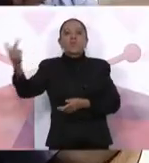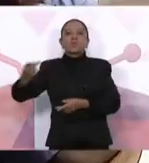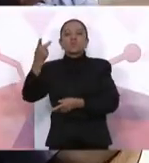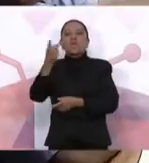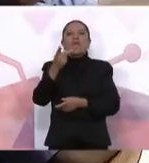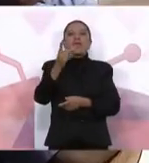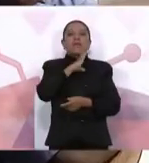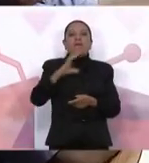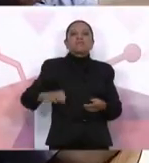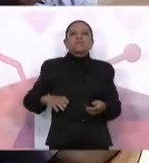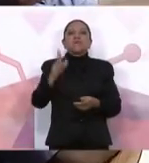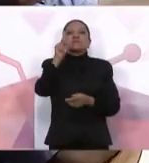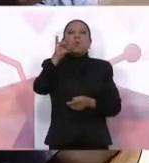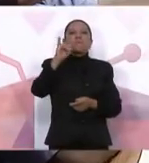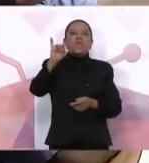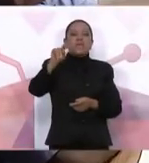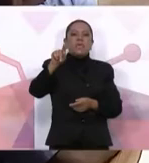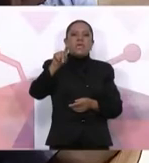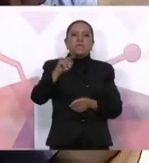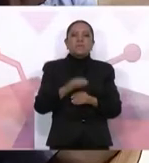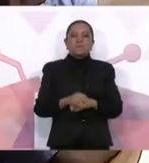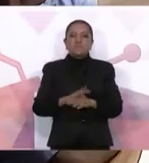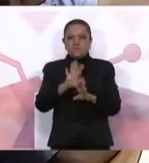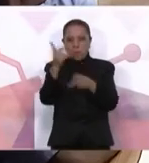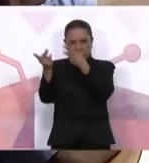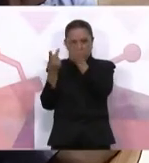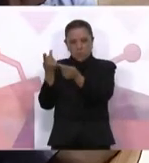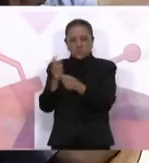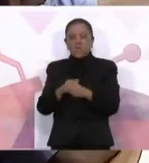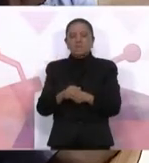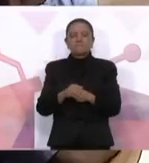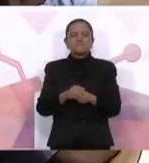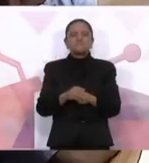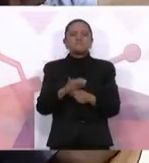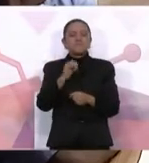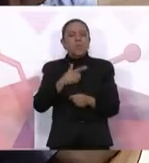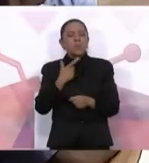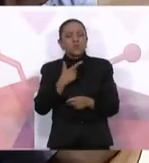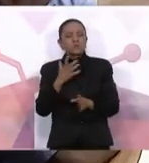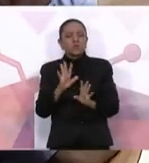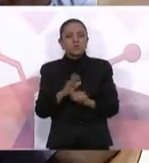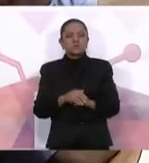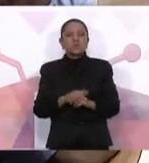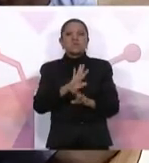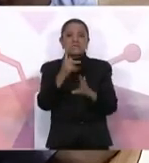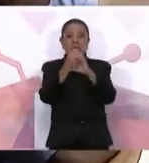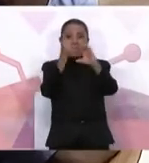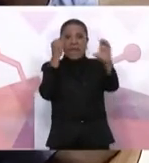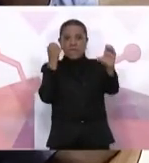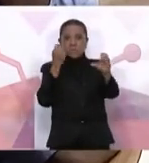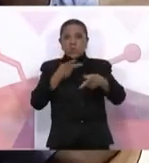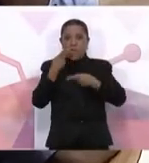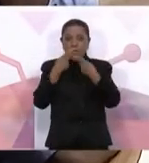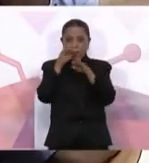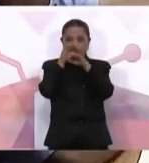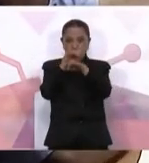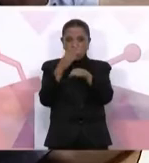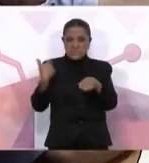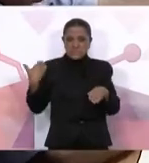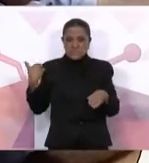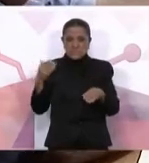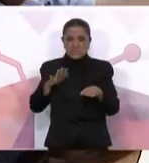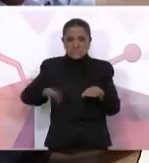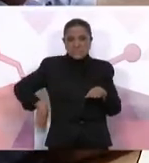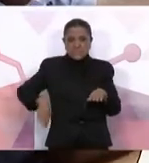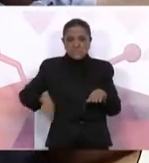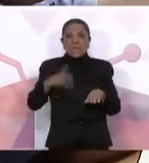30 segundos para preguntárselo con todo gusto el transporte público del que hablábamos hace rato es uno de los mayores emisores de gases de